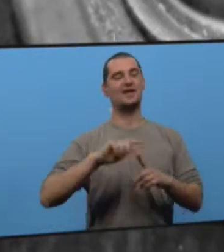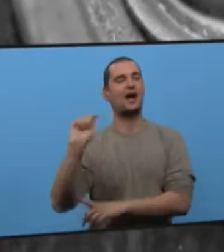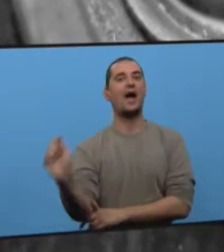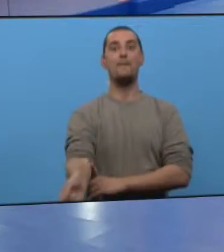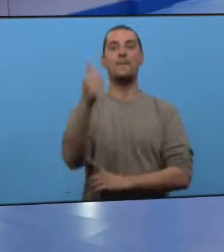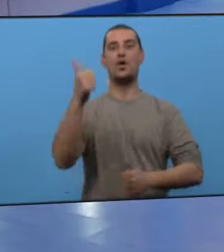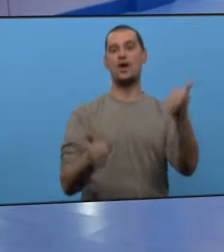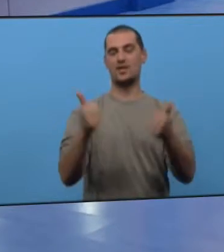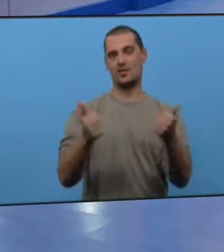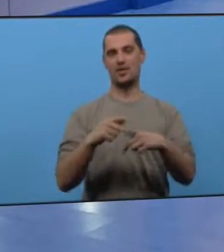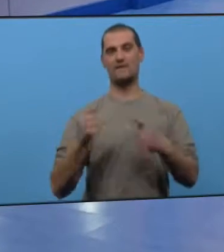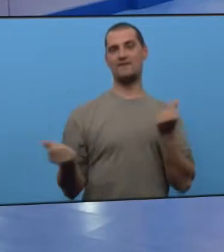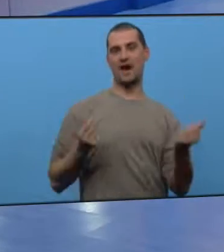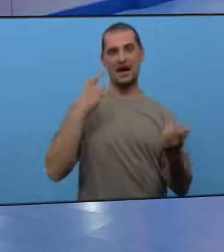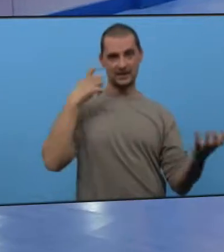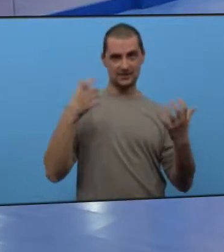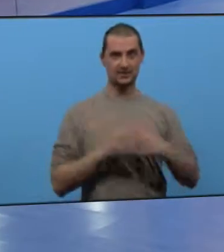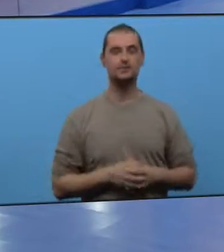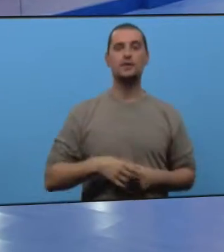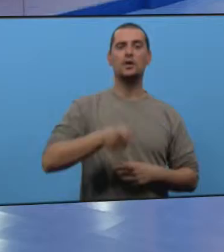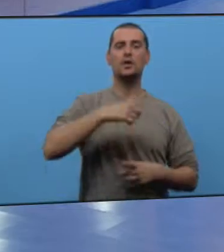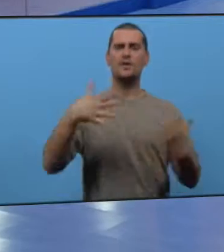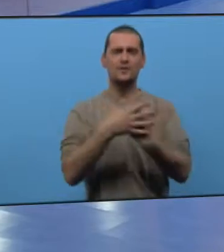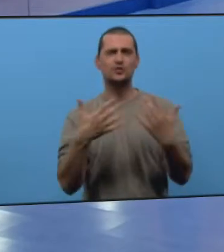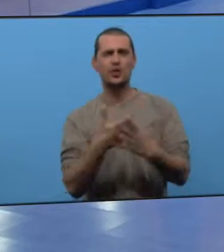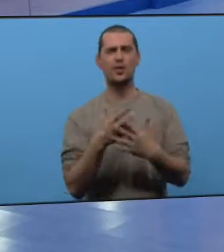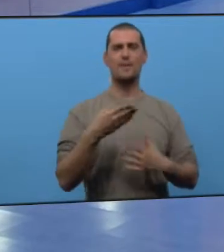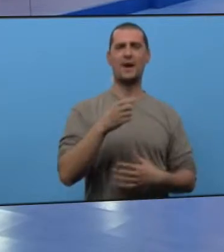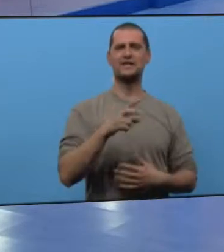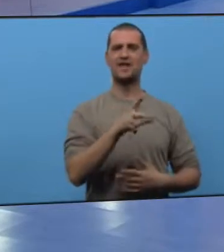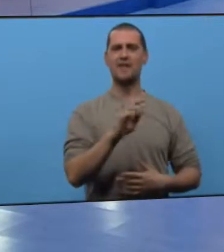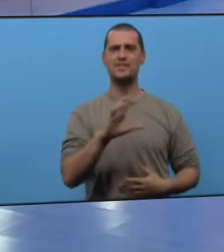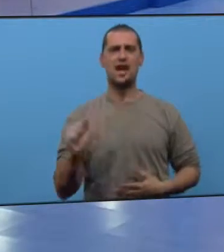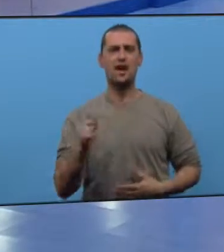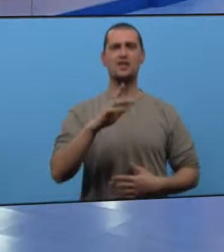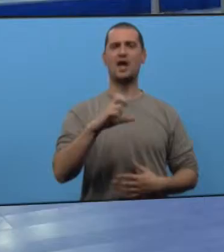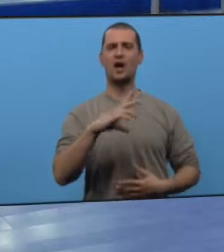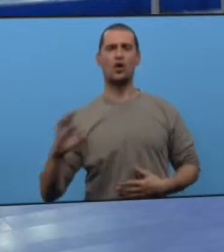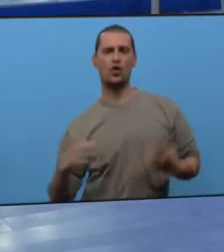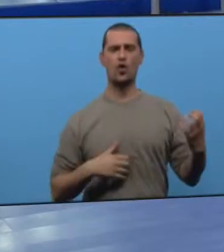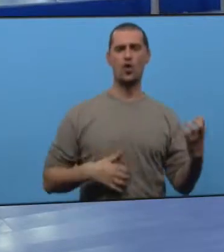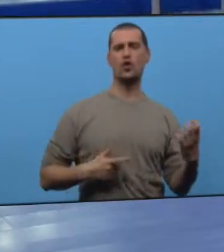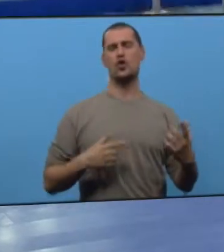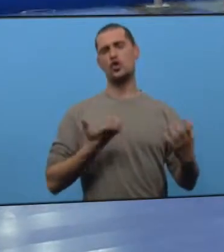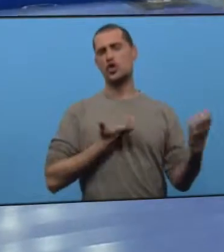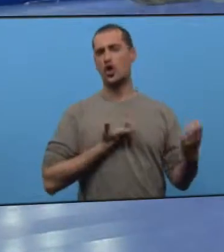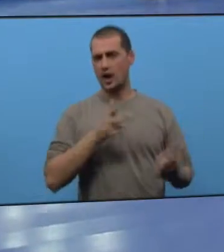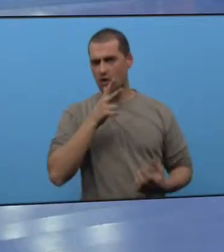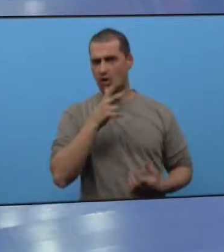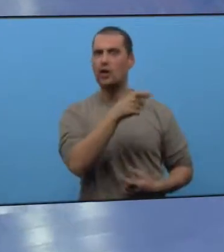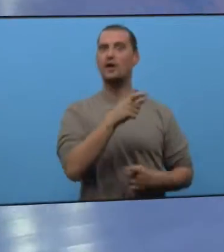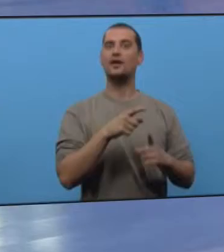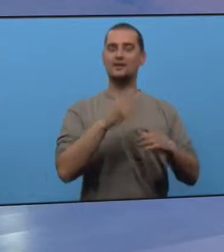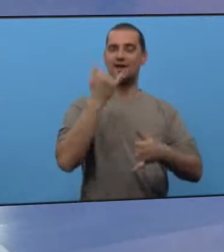Artístico. Unha fusión de bachata, tango e rock and roll que puxeron en escena durante 3 minutos foi o que levou